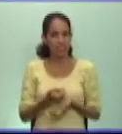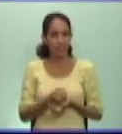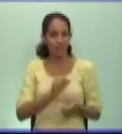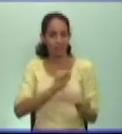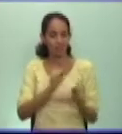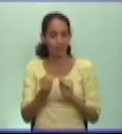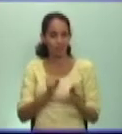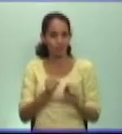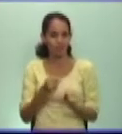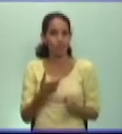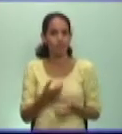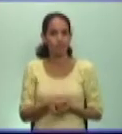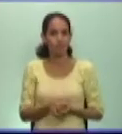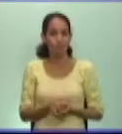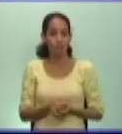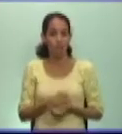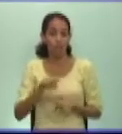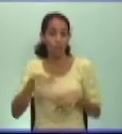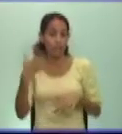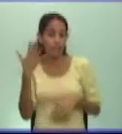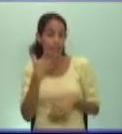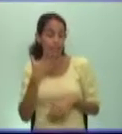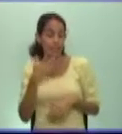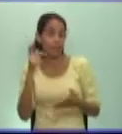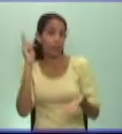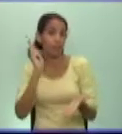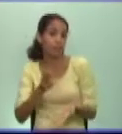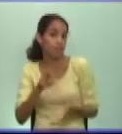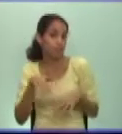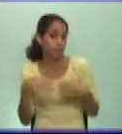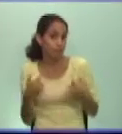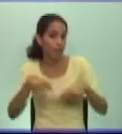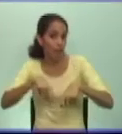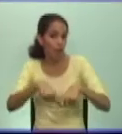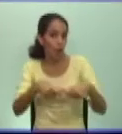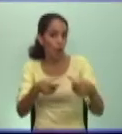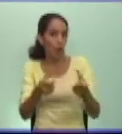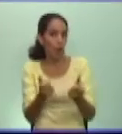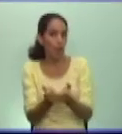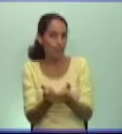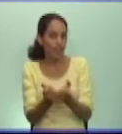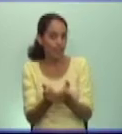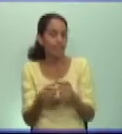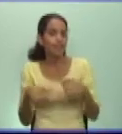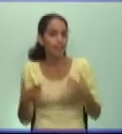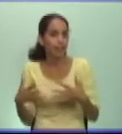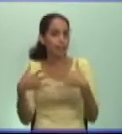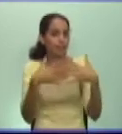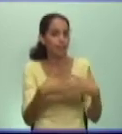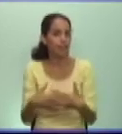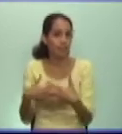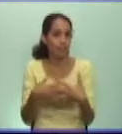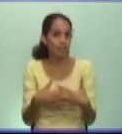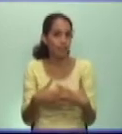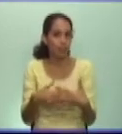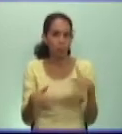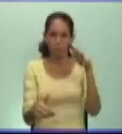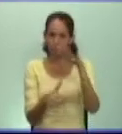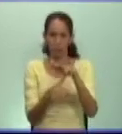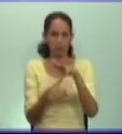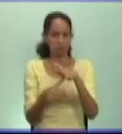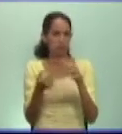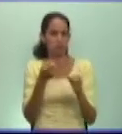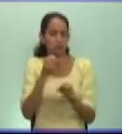todo ello, incluso el Congreso es quien determina la propia vida del presidente. Ha perdido el presidente ese carácter ejecutivo que